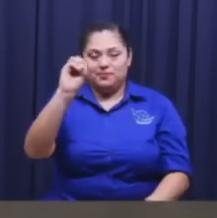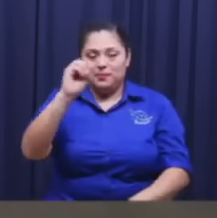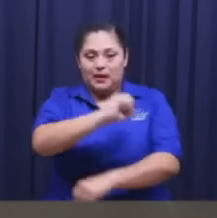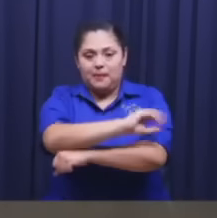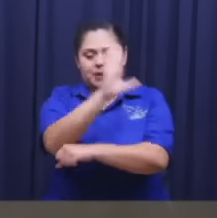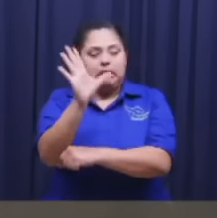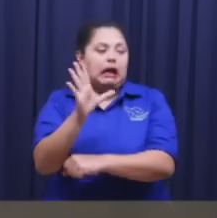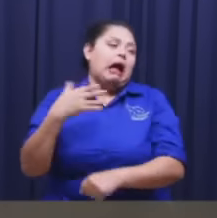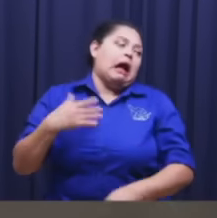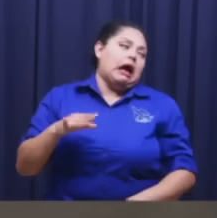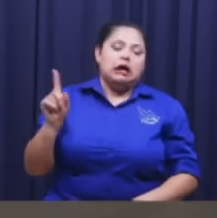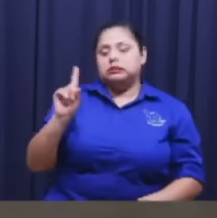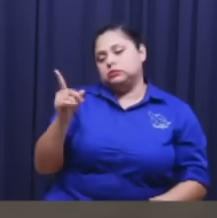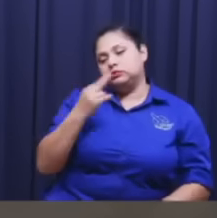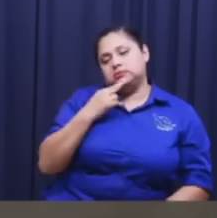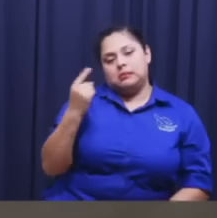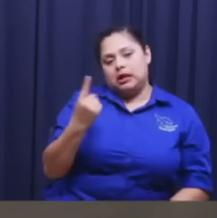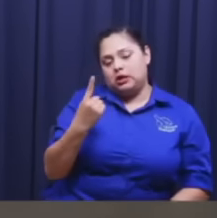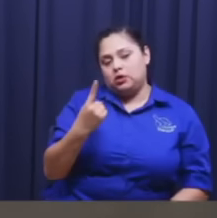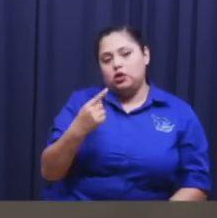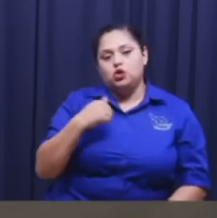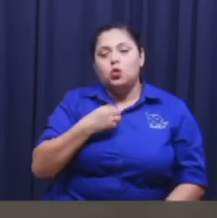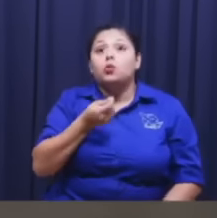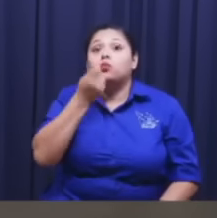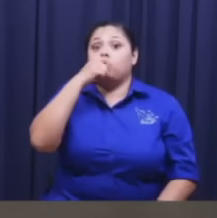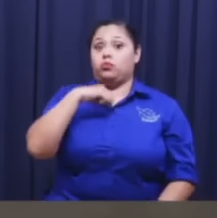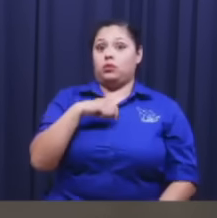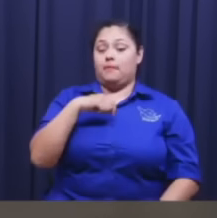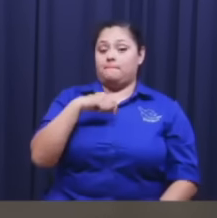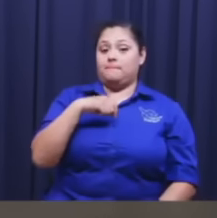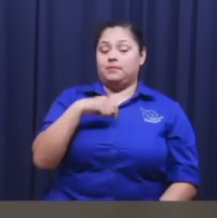Ay, no, hermano, fíjese que yo tomo una pastilla que me da sueño.